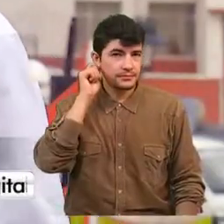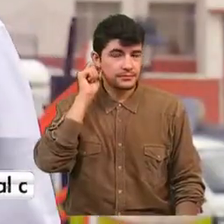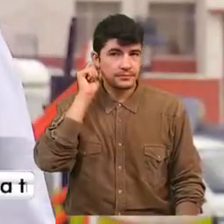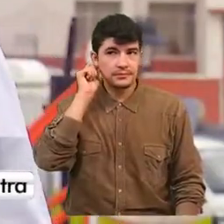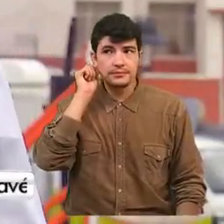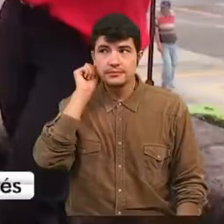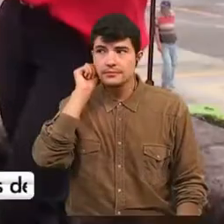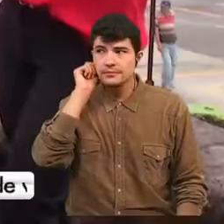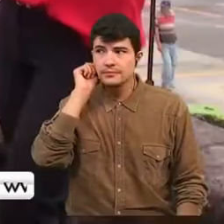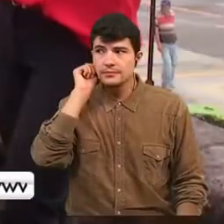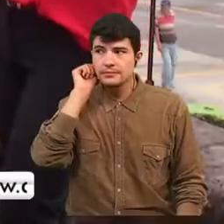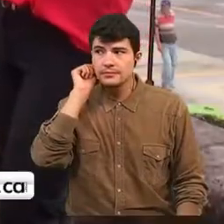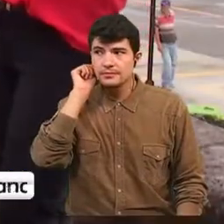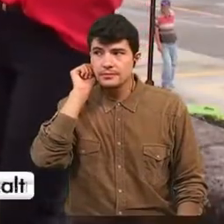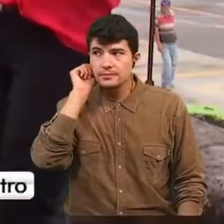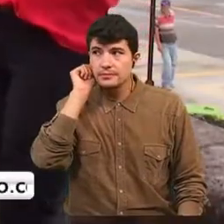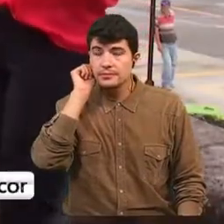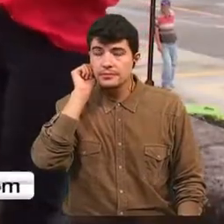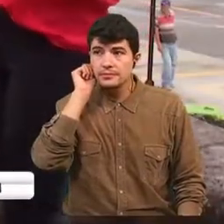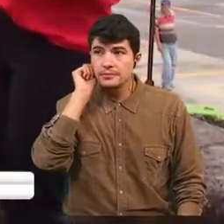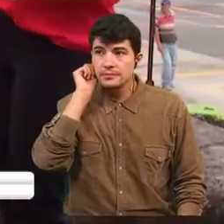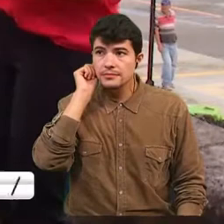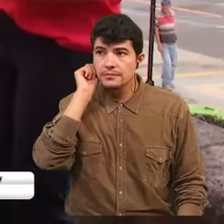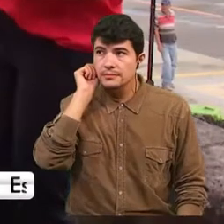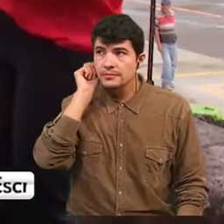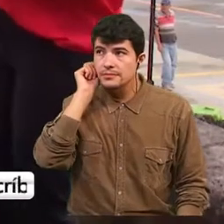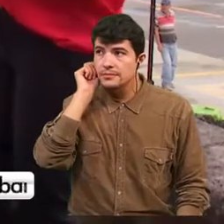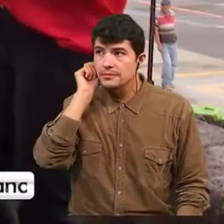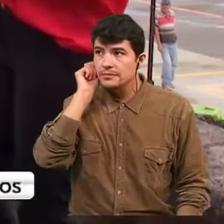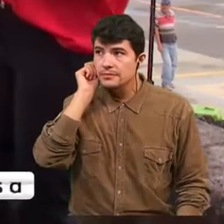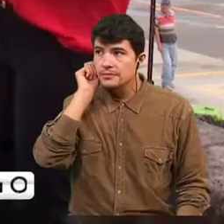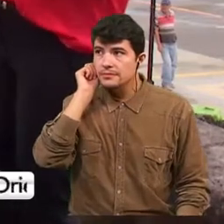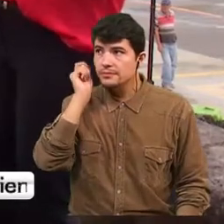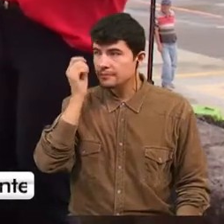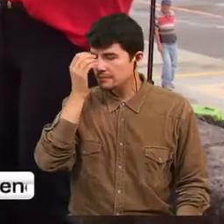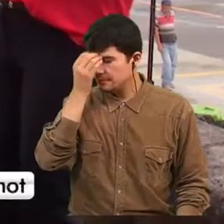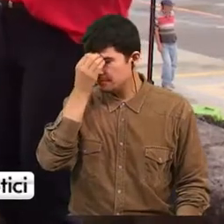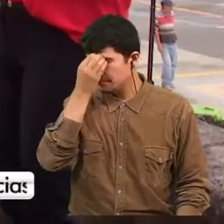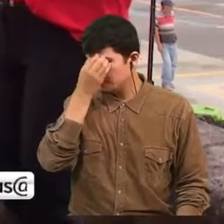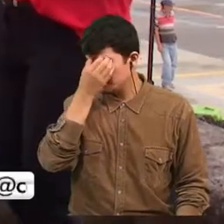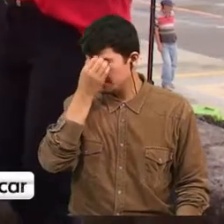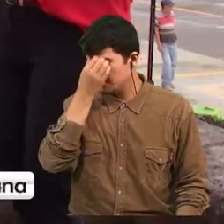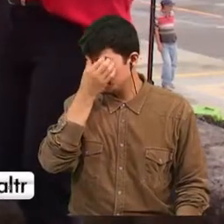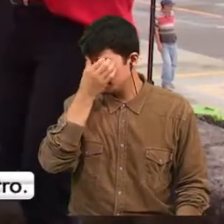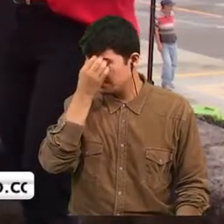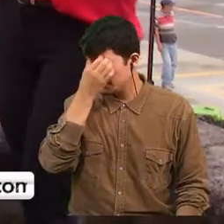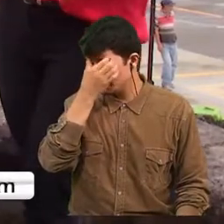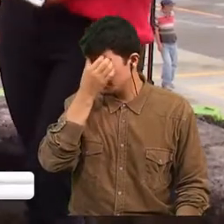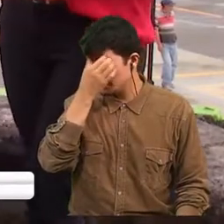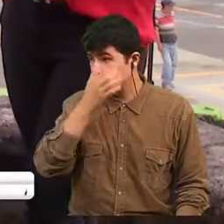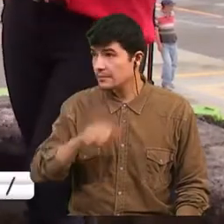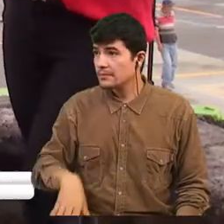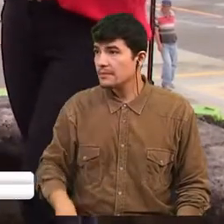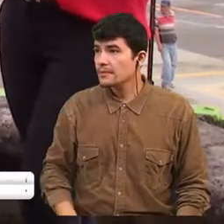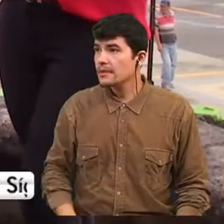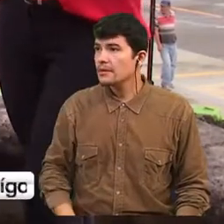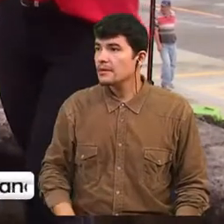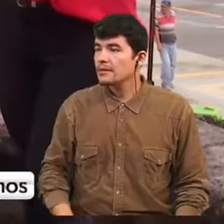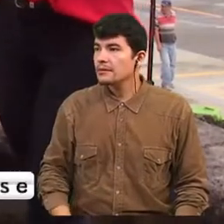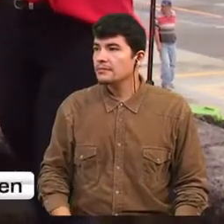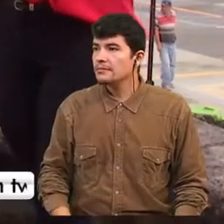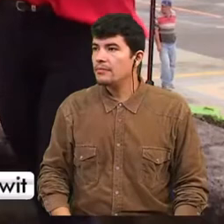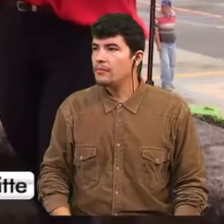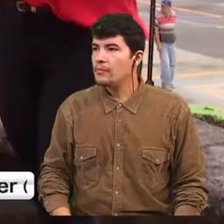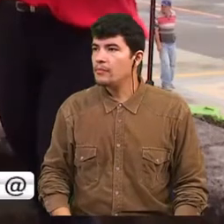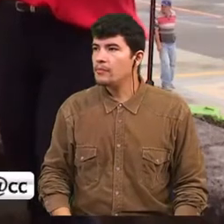ha adquirido. Muy interesante, veíamos ahí los 17 kilómetros, una felicidad para muchas personas que ya pueden comercializar sus productos, como